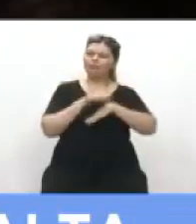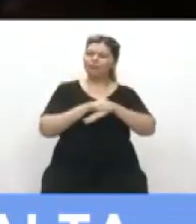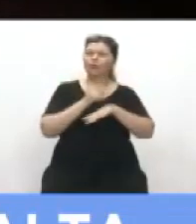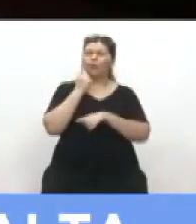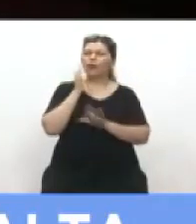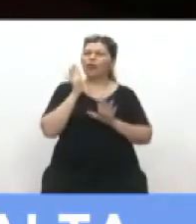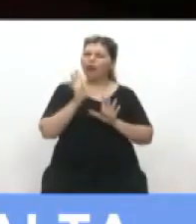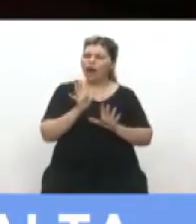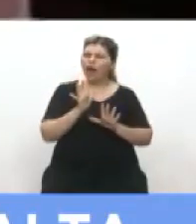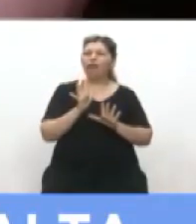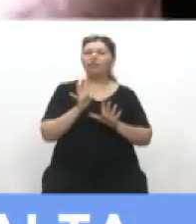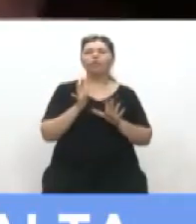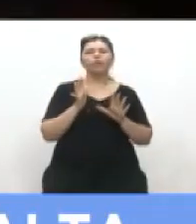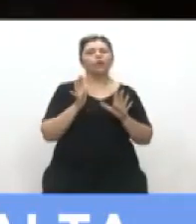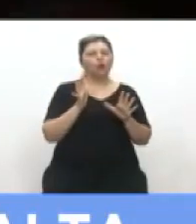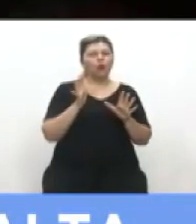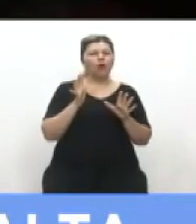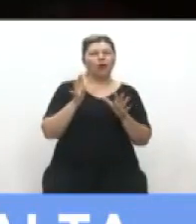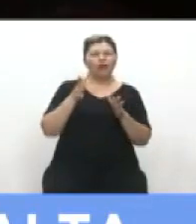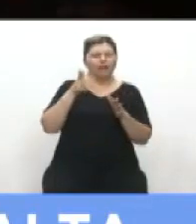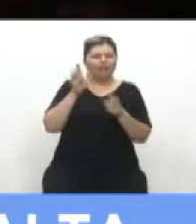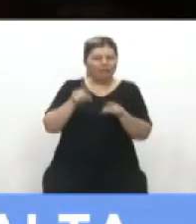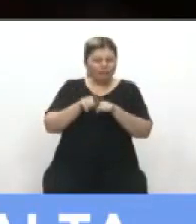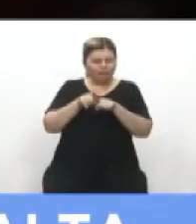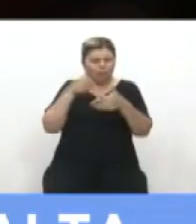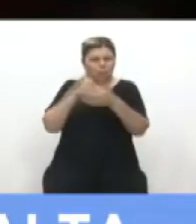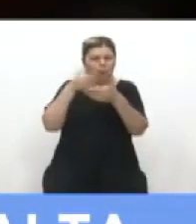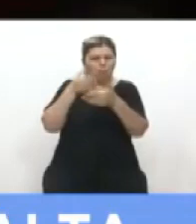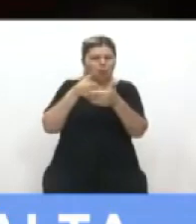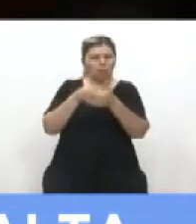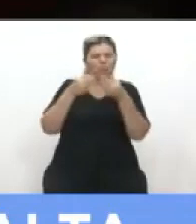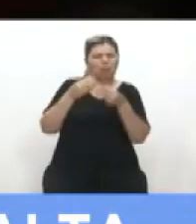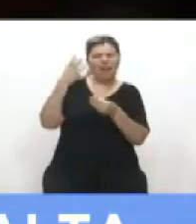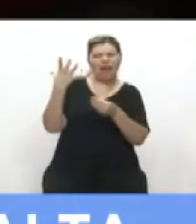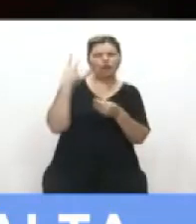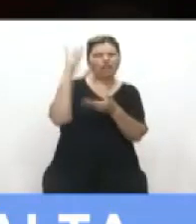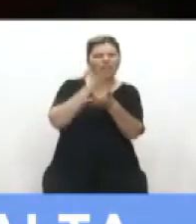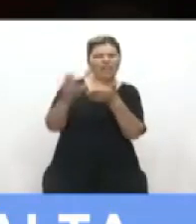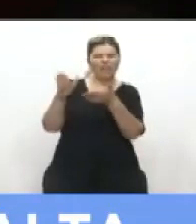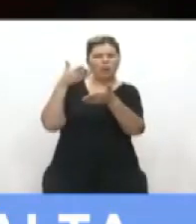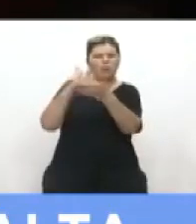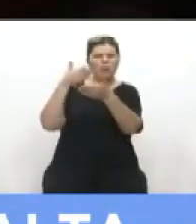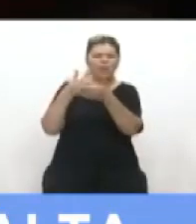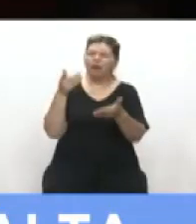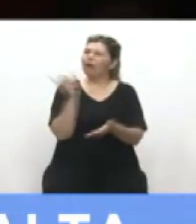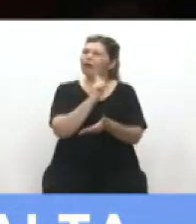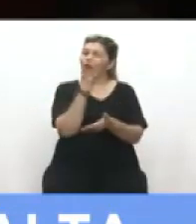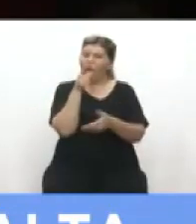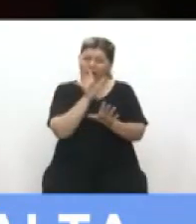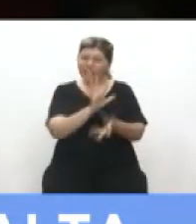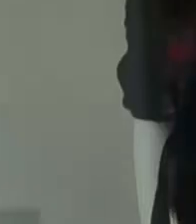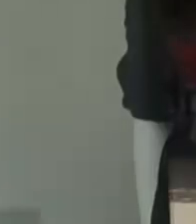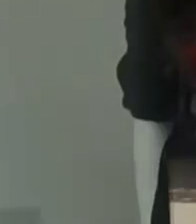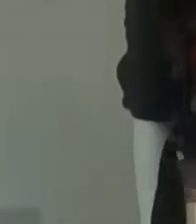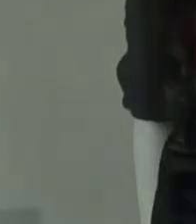Poner obstáculos para que las nuevas autoridades puedan poner en funcionamiento no es el camino, va en contra de la voluntad